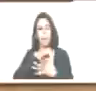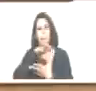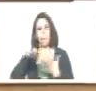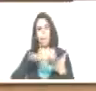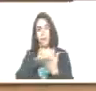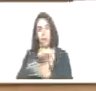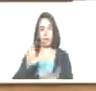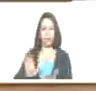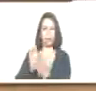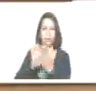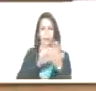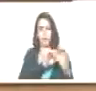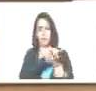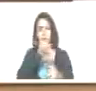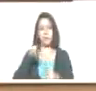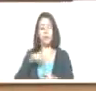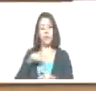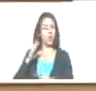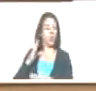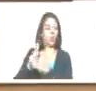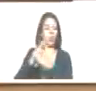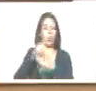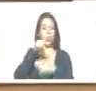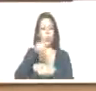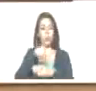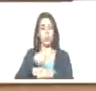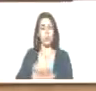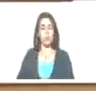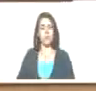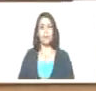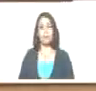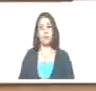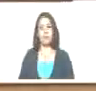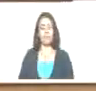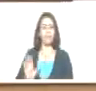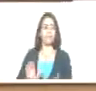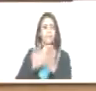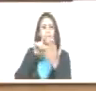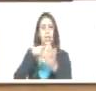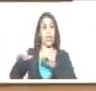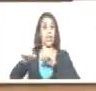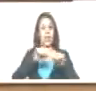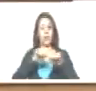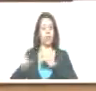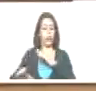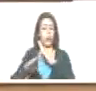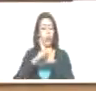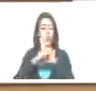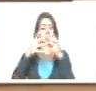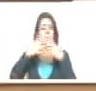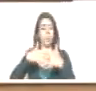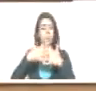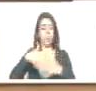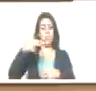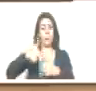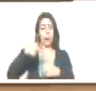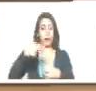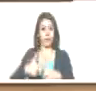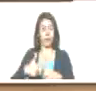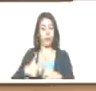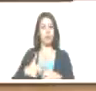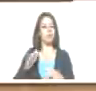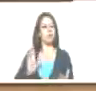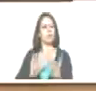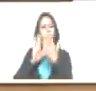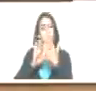enfrentaron atentados, enfrentaron acciones contra nuestra industria petrolera, enfrentaron el